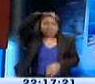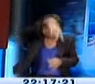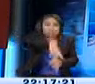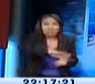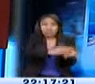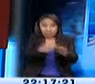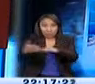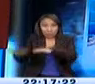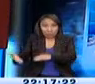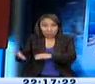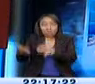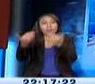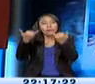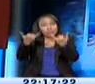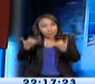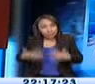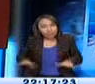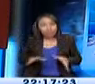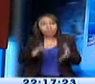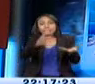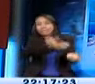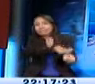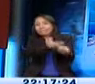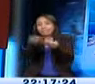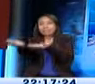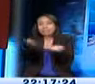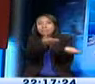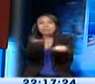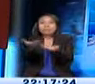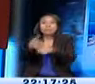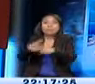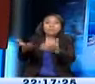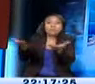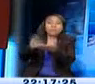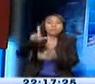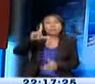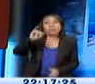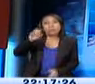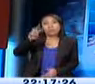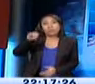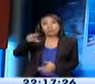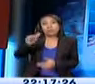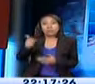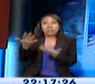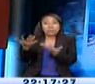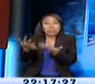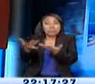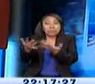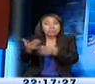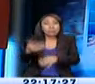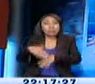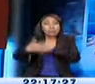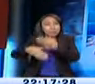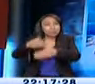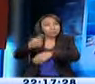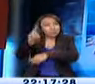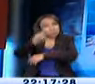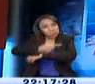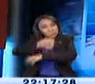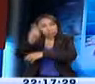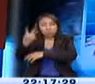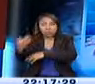Lima para la necropsia respectiva. Se prevé que la repatriación de los cuerpos se produzca en las próximas 48 horas.